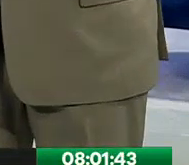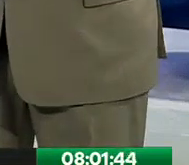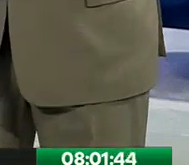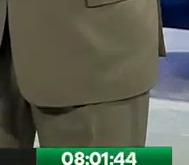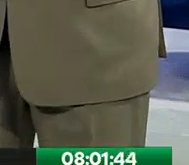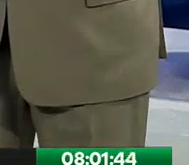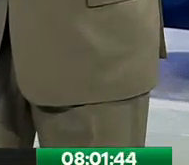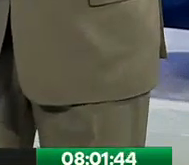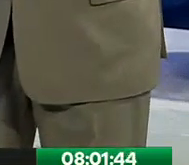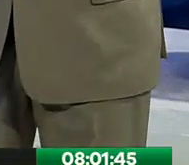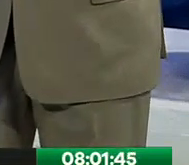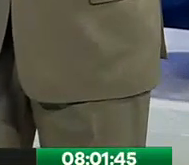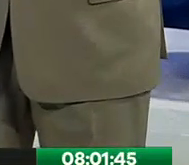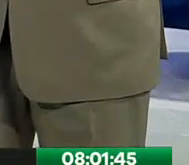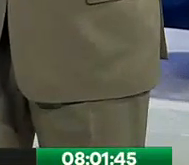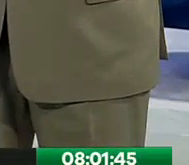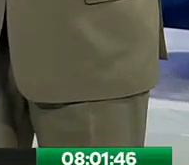manera.